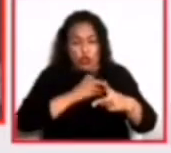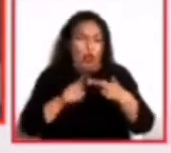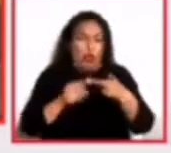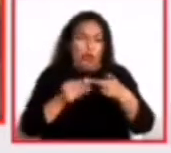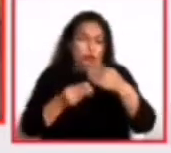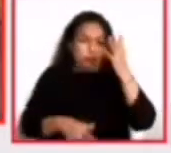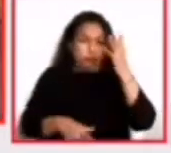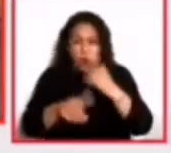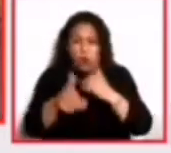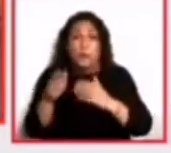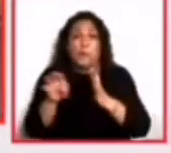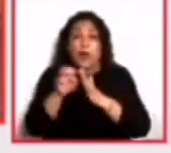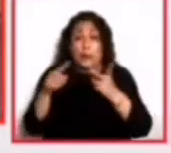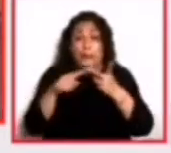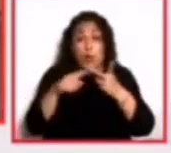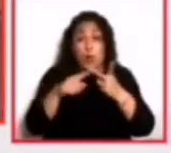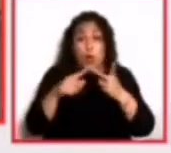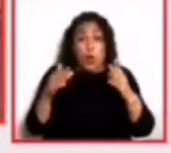el caso de la Catedral,